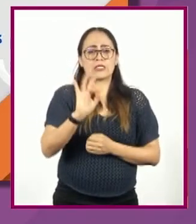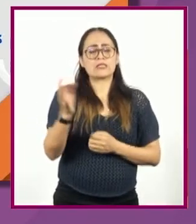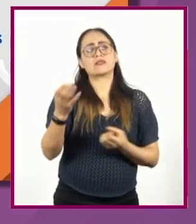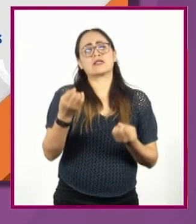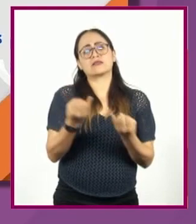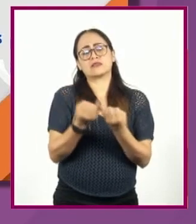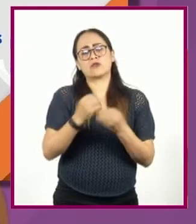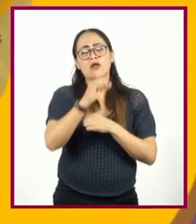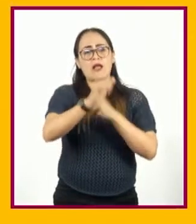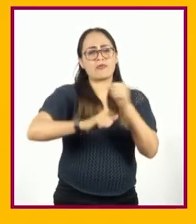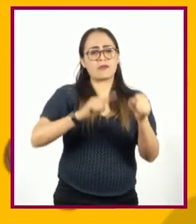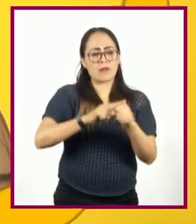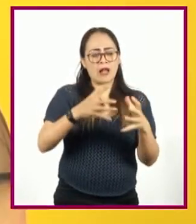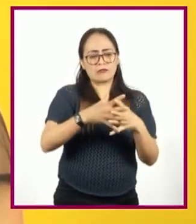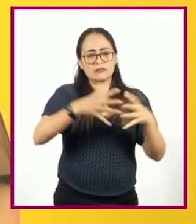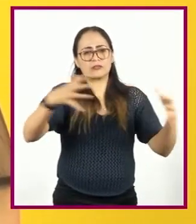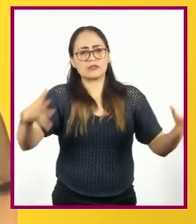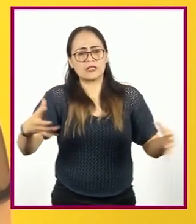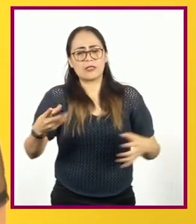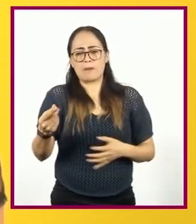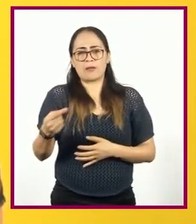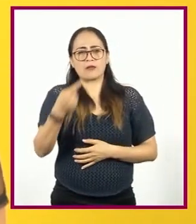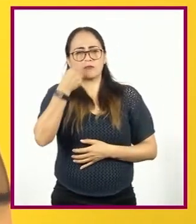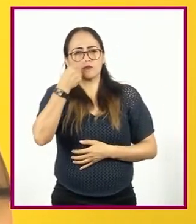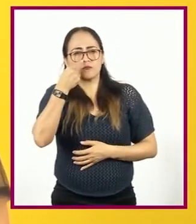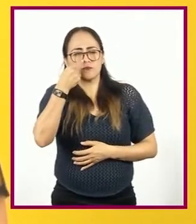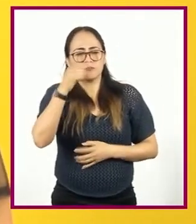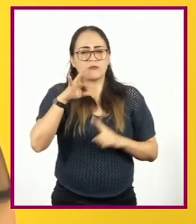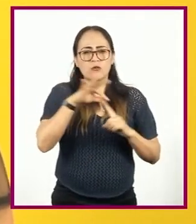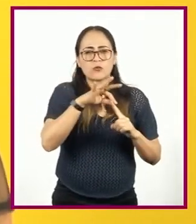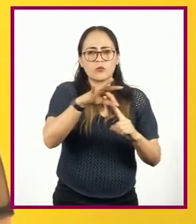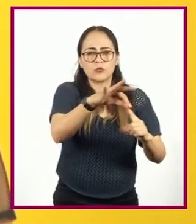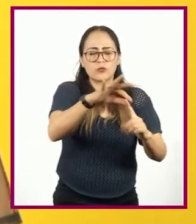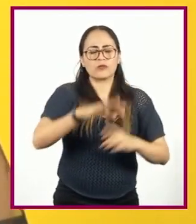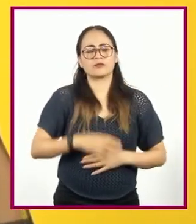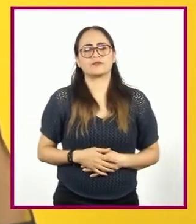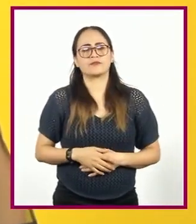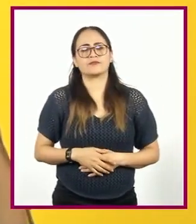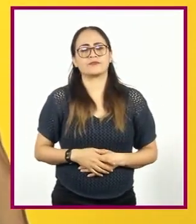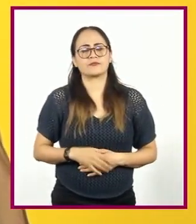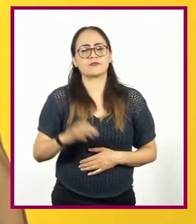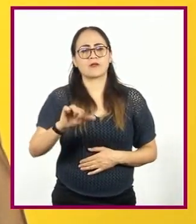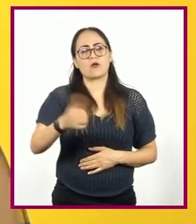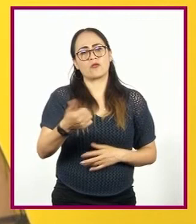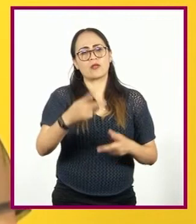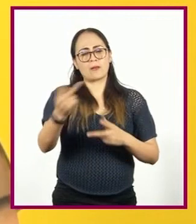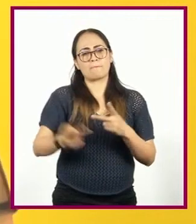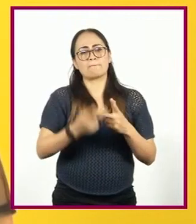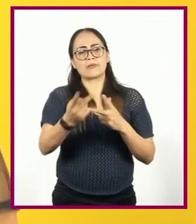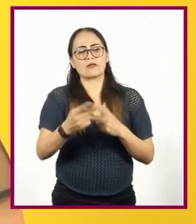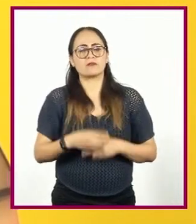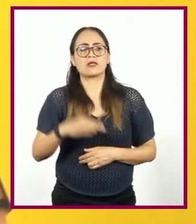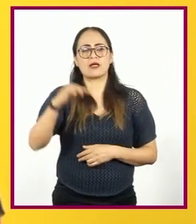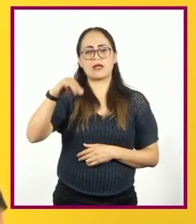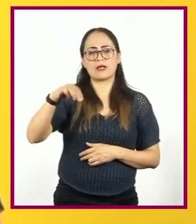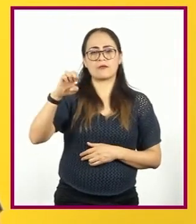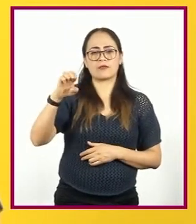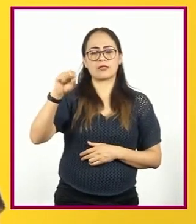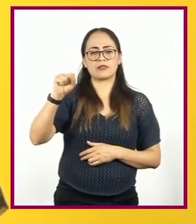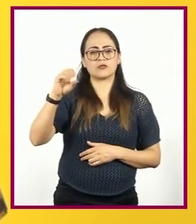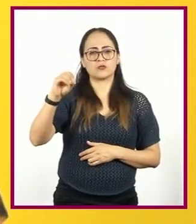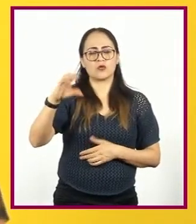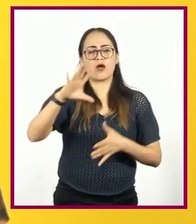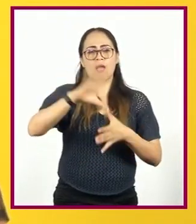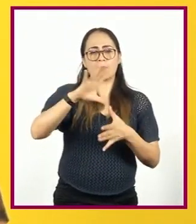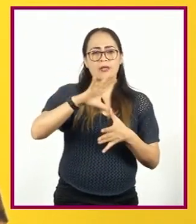de grandes mamíferos. Siguiente pregunta. En Mesoamérica, las condiciones